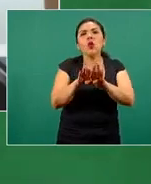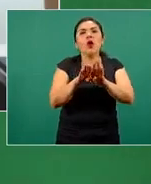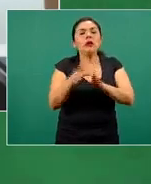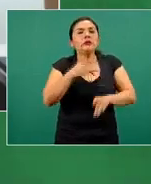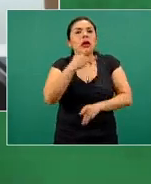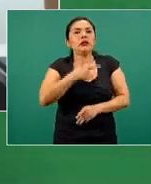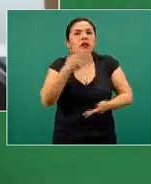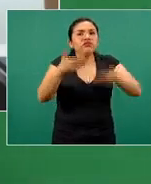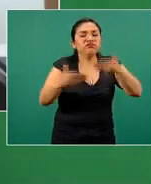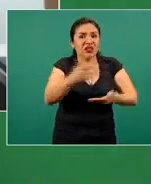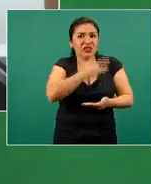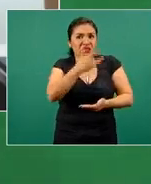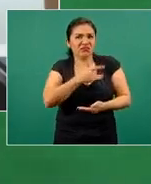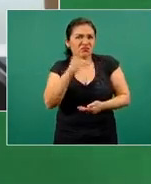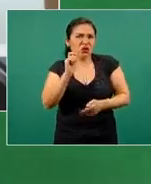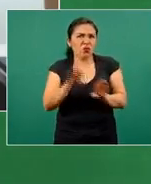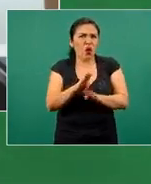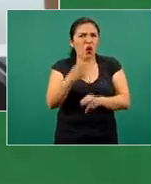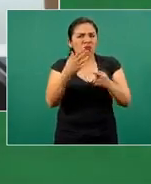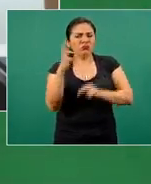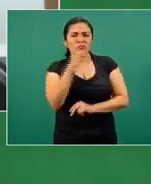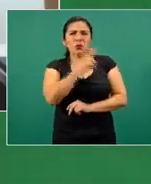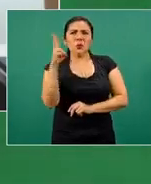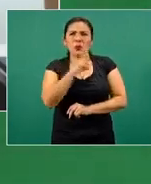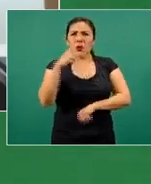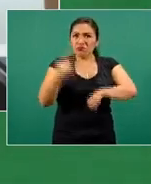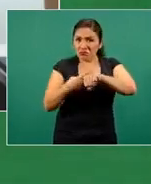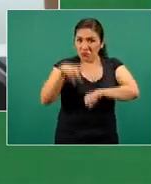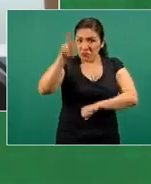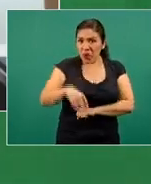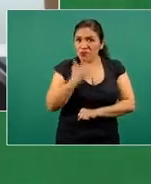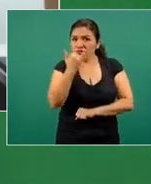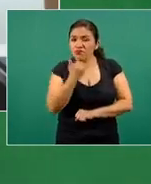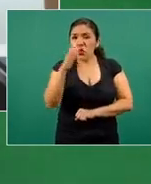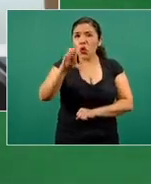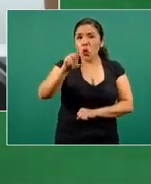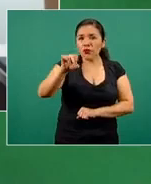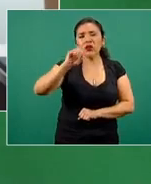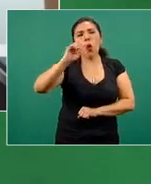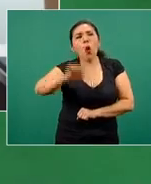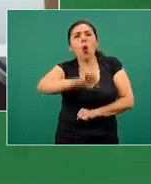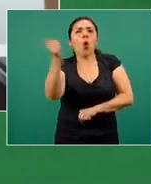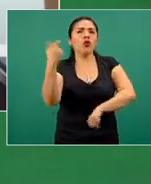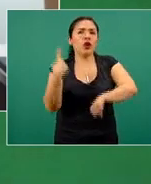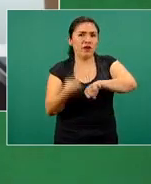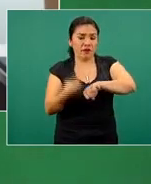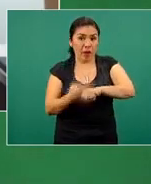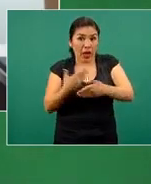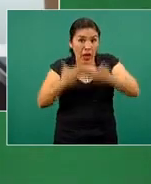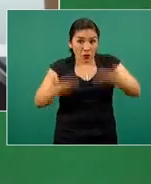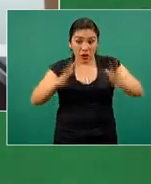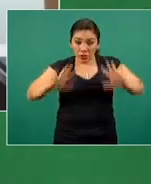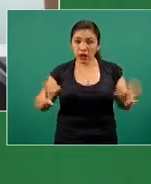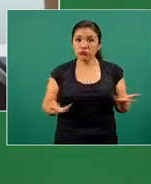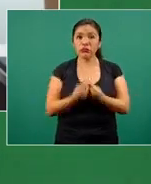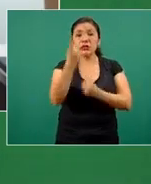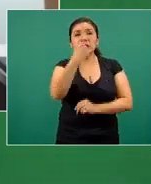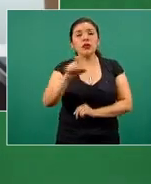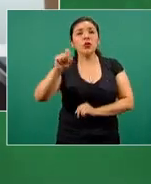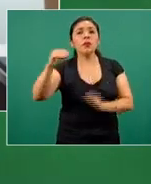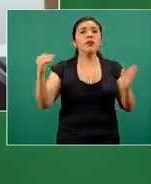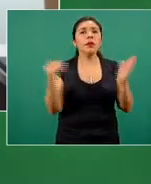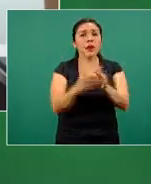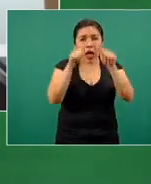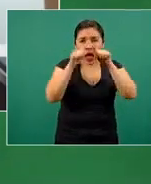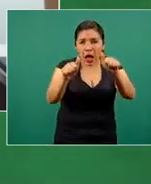diferenciar si tenían síntomas respiratorios hacia COVID u otro tipo de patología. A la fecha se han brindado más de 120.000